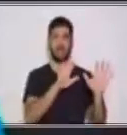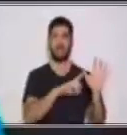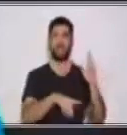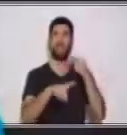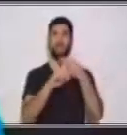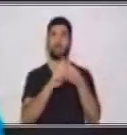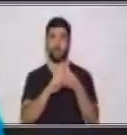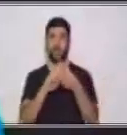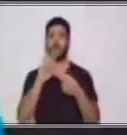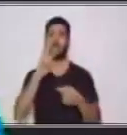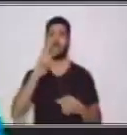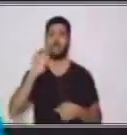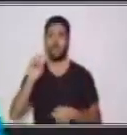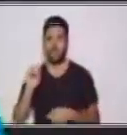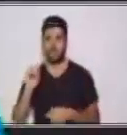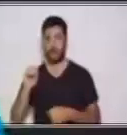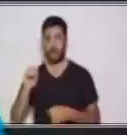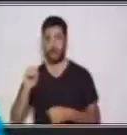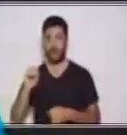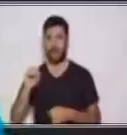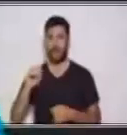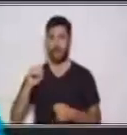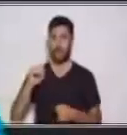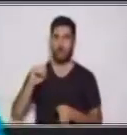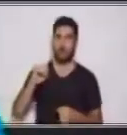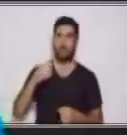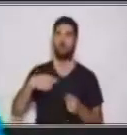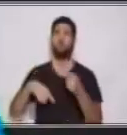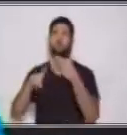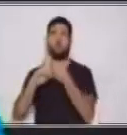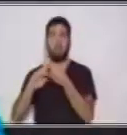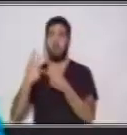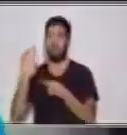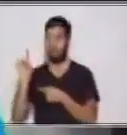10 grados más 30 grados